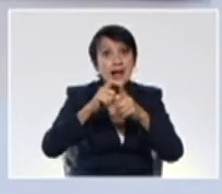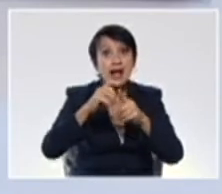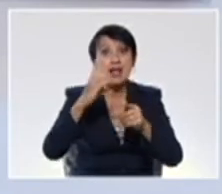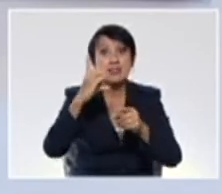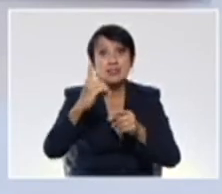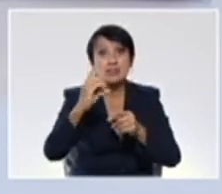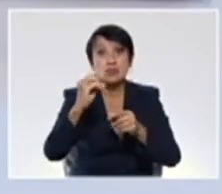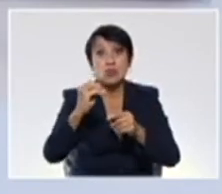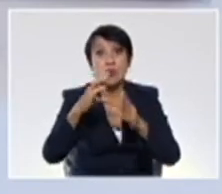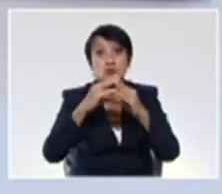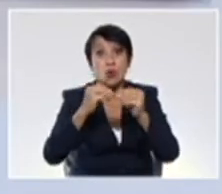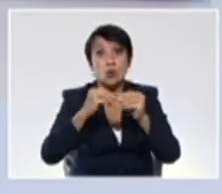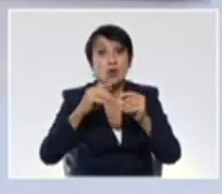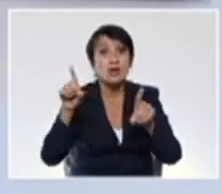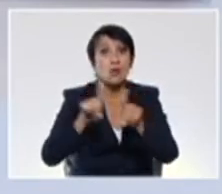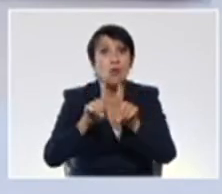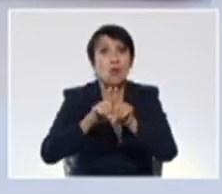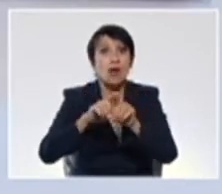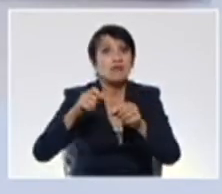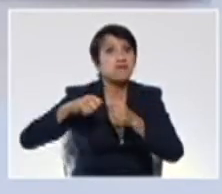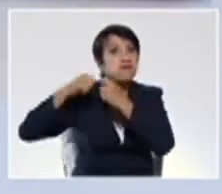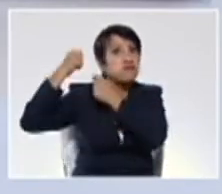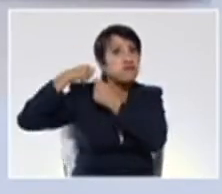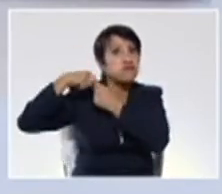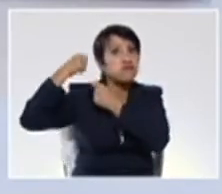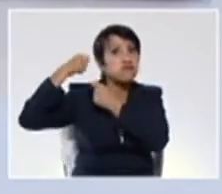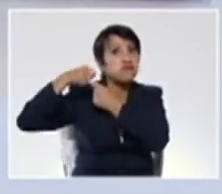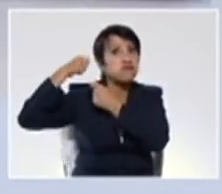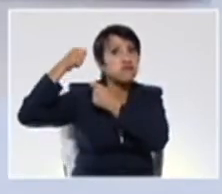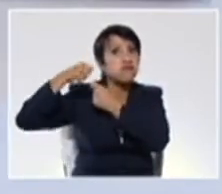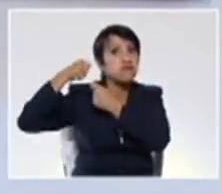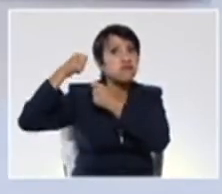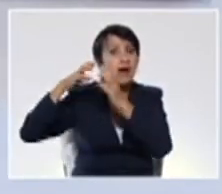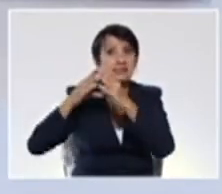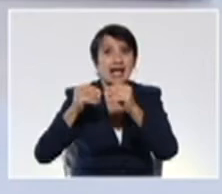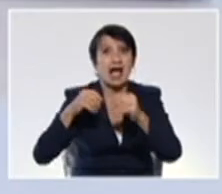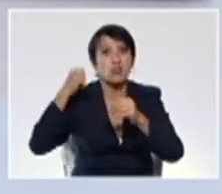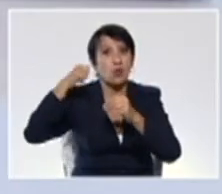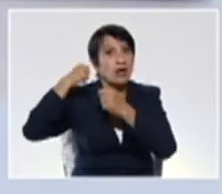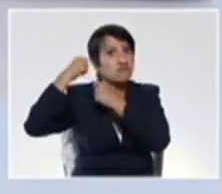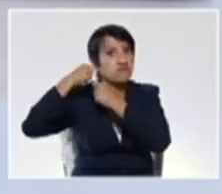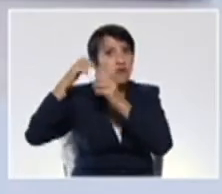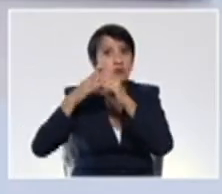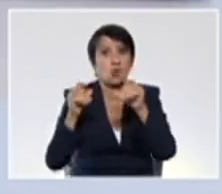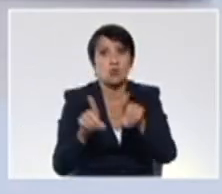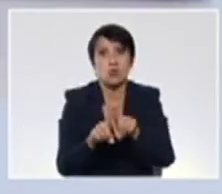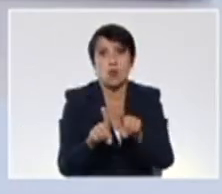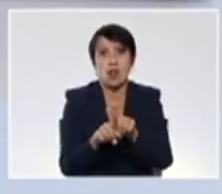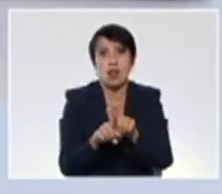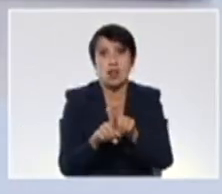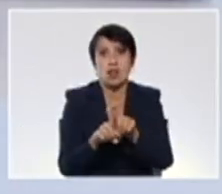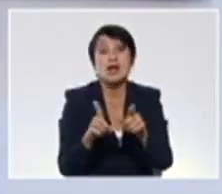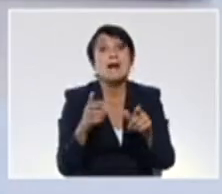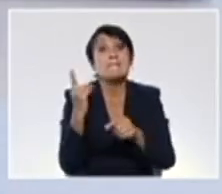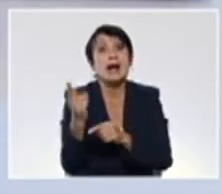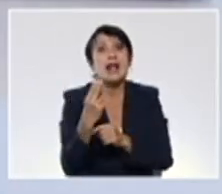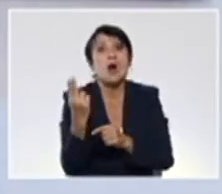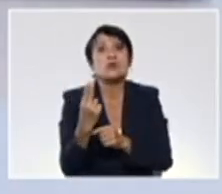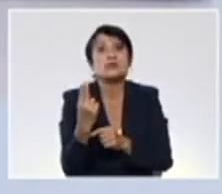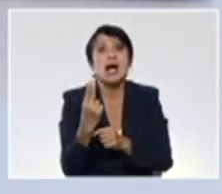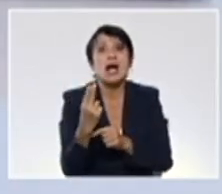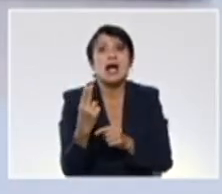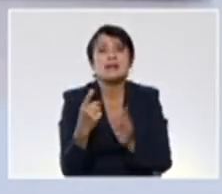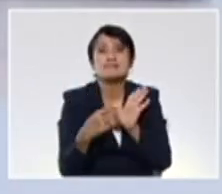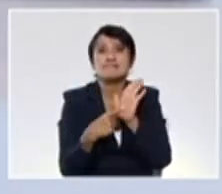la secadora de cabello y les va a aparecer cualquier cosa. Es decir, estas 3 letras son las que están siendo tendencia ahorita para utilizarse